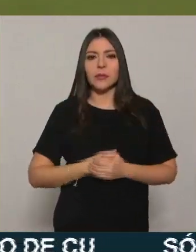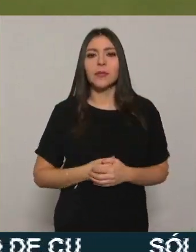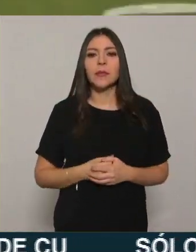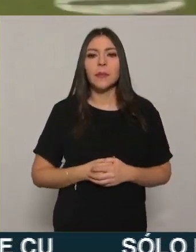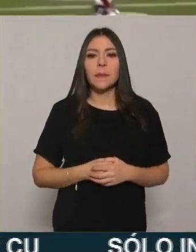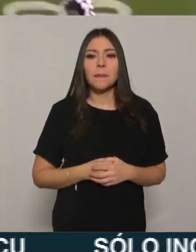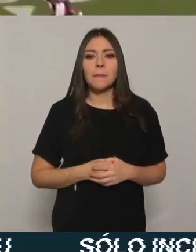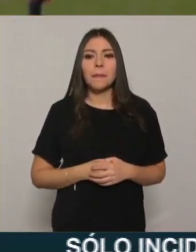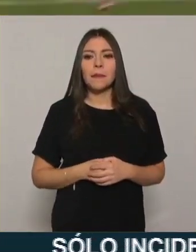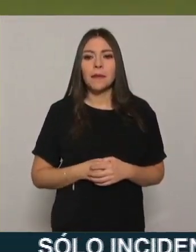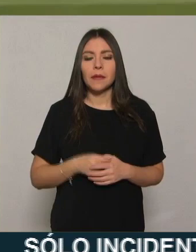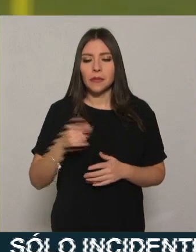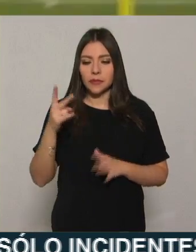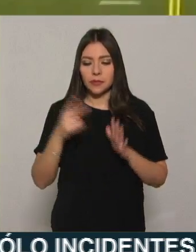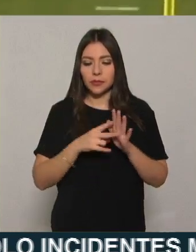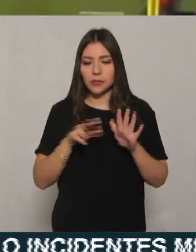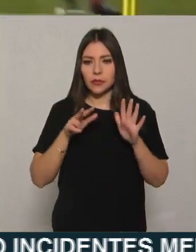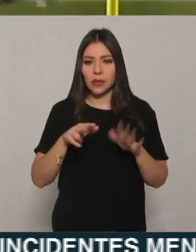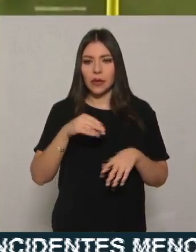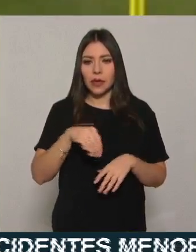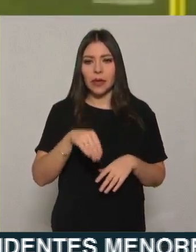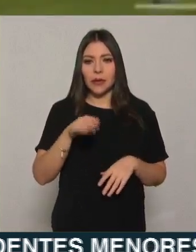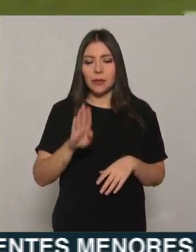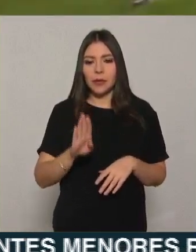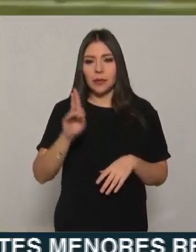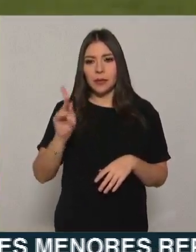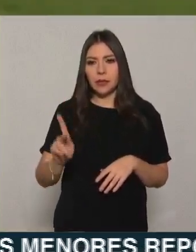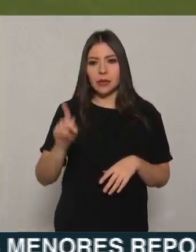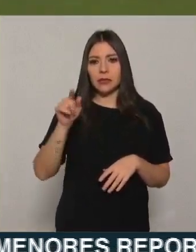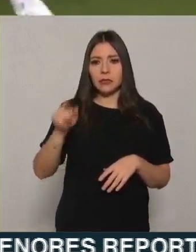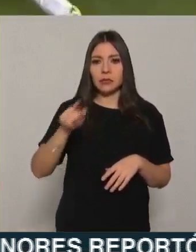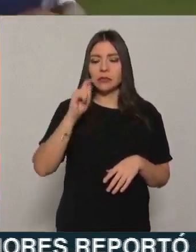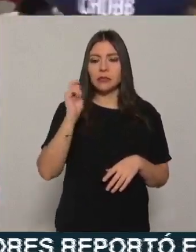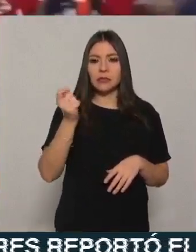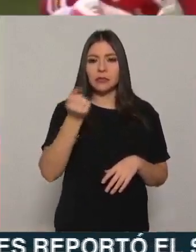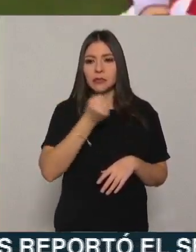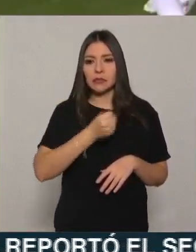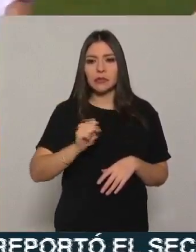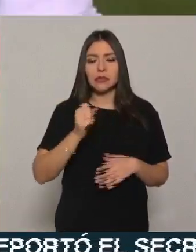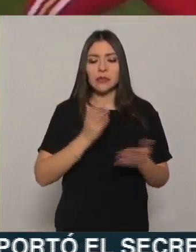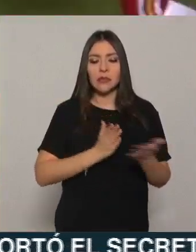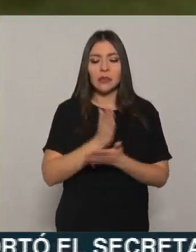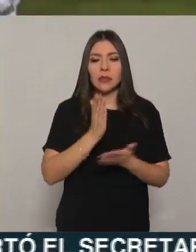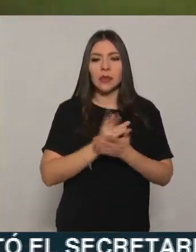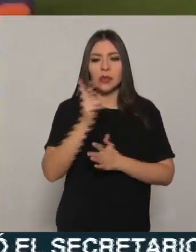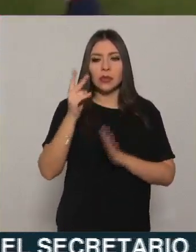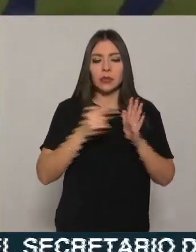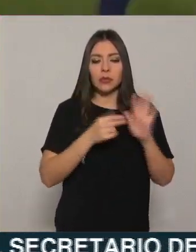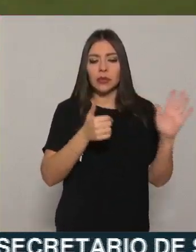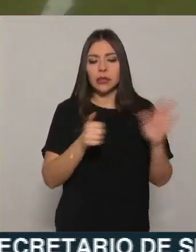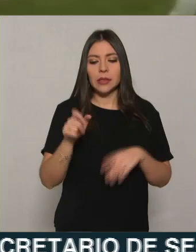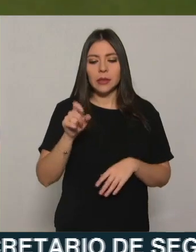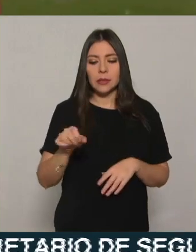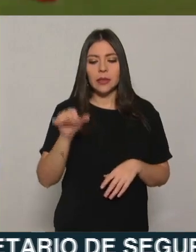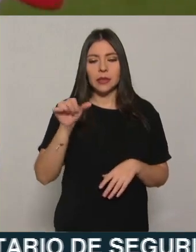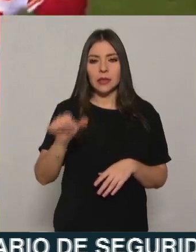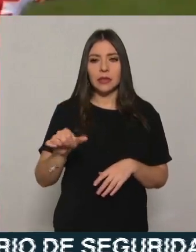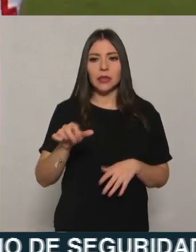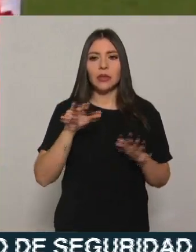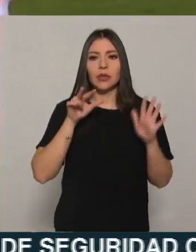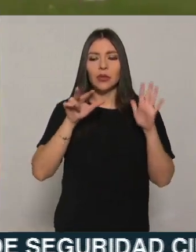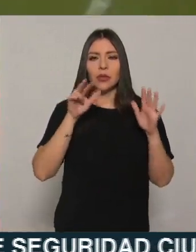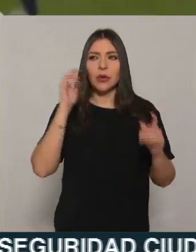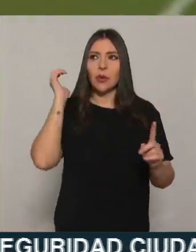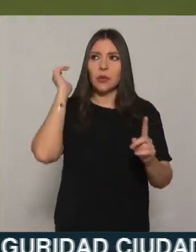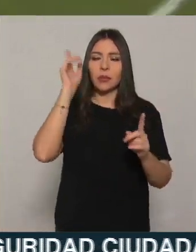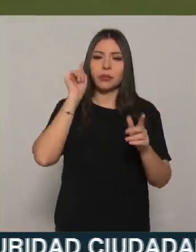El MVP del 2018 es el sexto mejor pasador en cuanto a yardas con 2,626, 18 touchdowns y